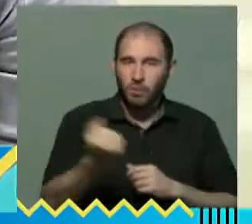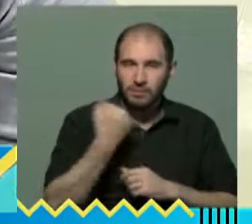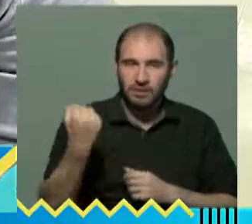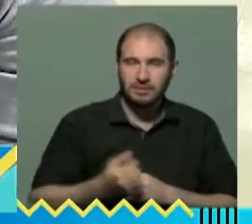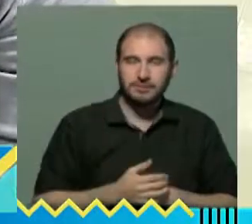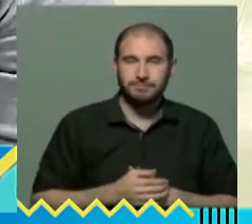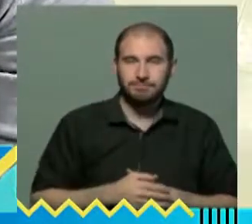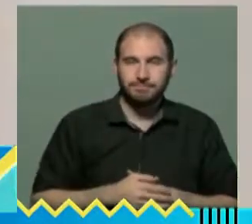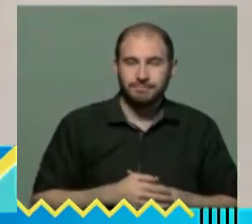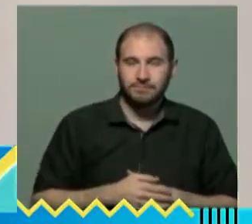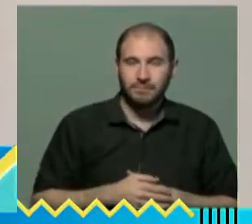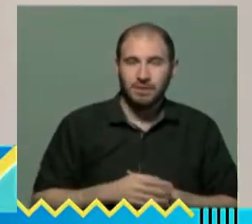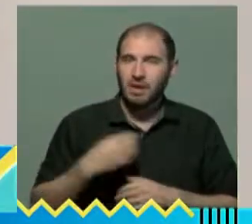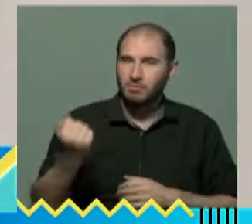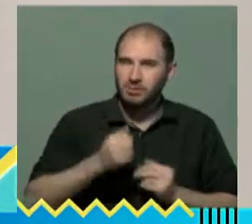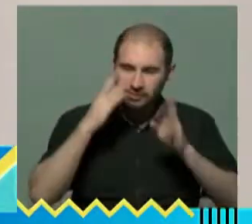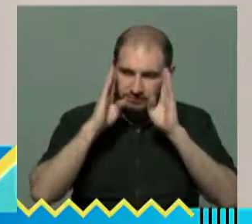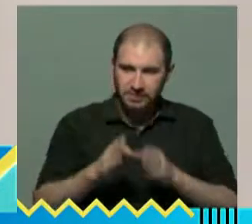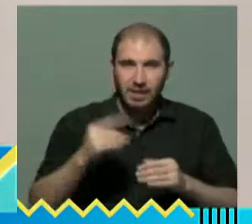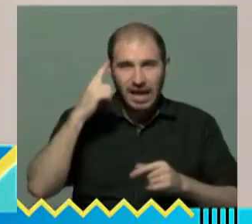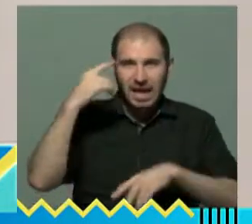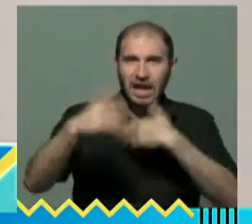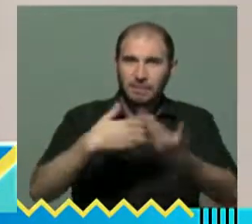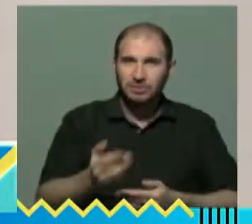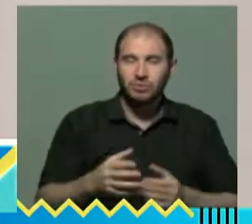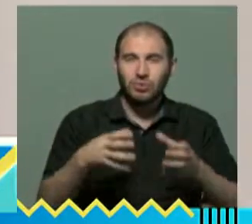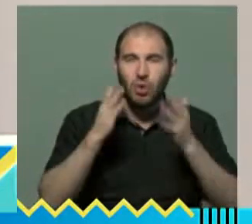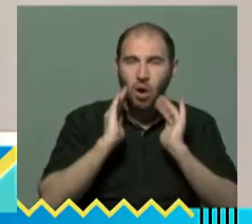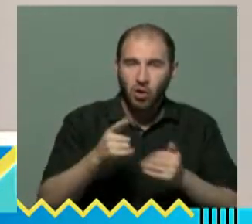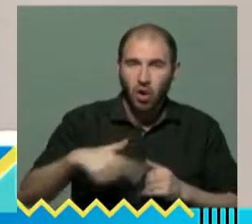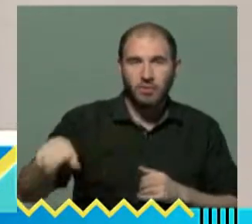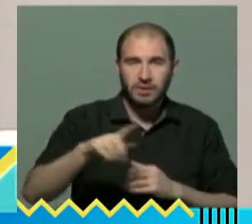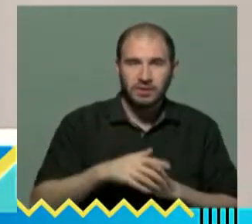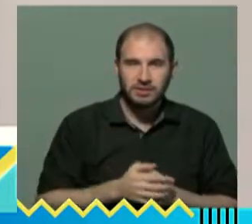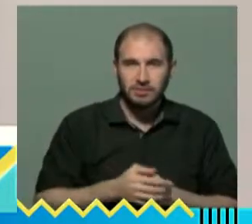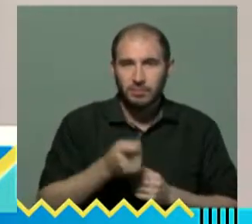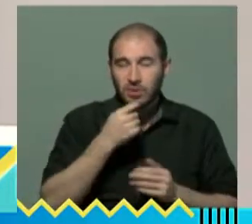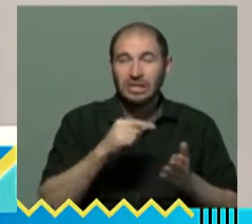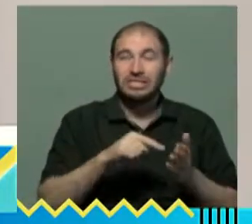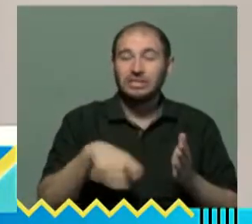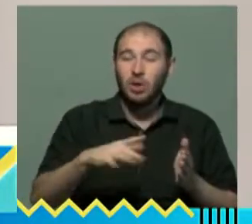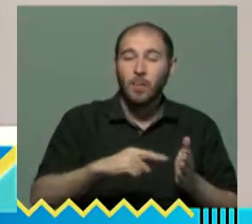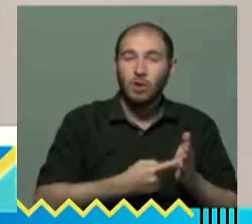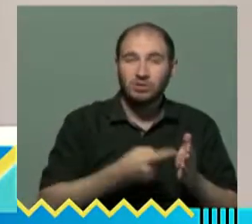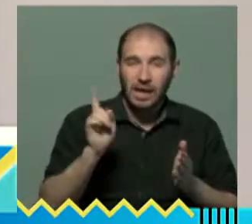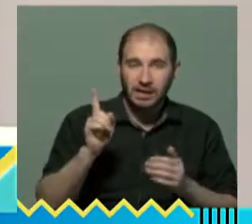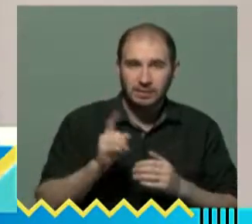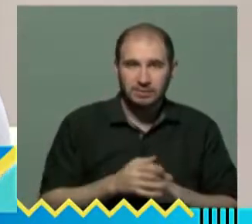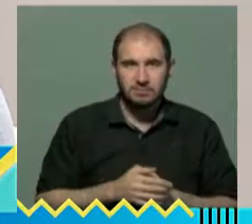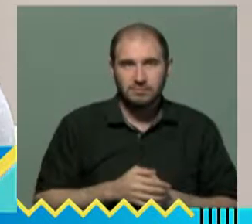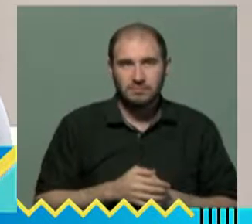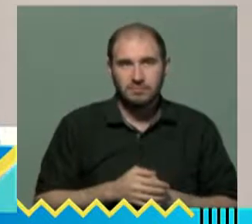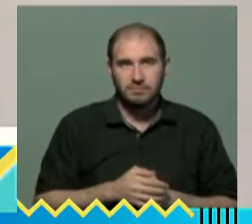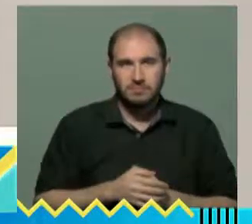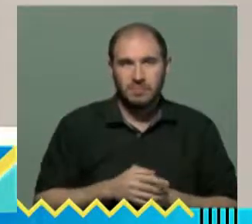importante y importante hacer foco tanto en las capacitaciones de los chicos. Bueno, en Ciudad de Buenos Aires se hablaba de